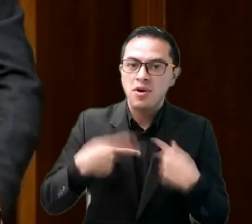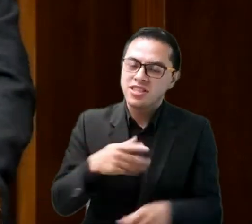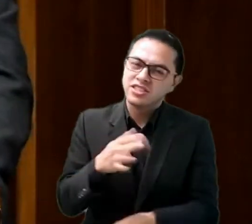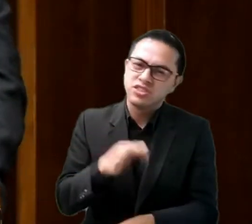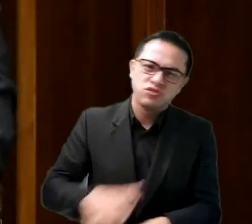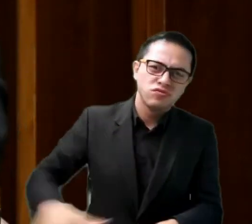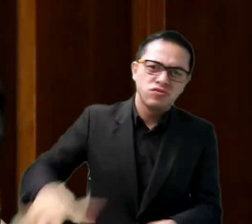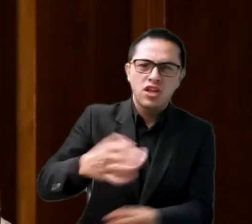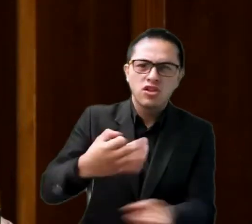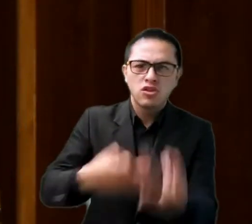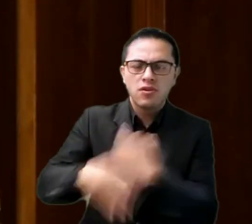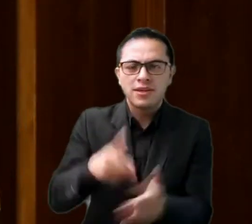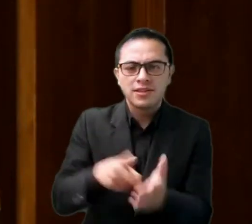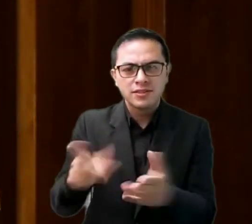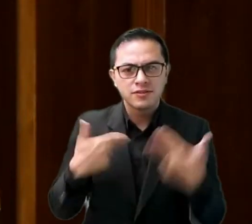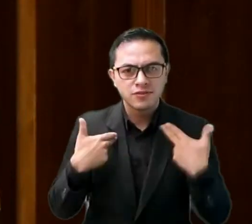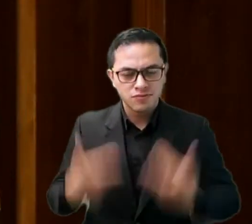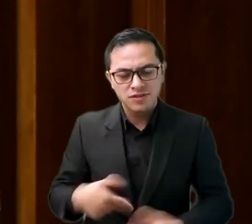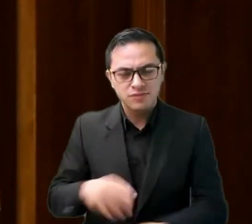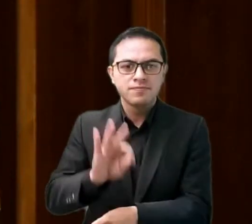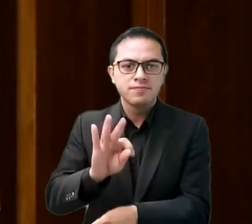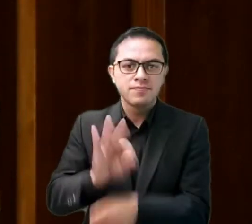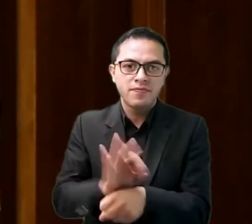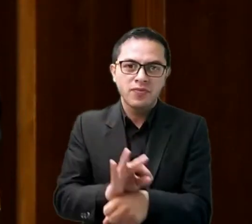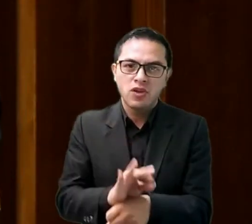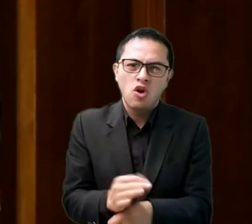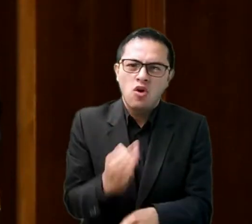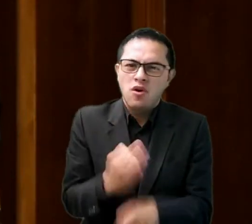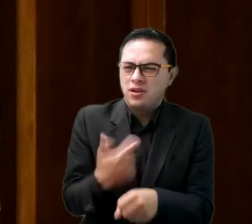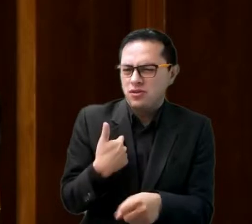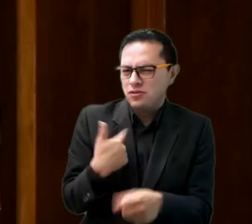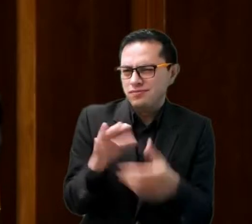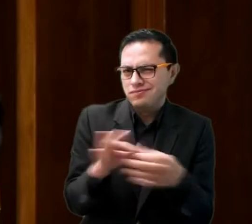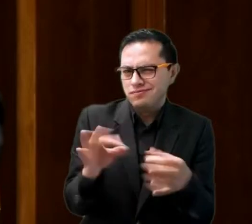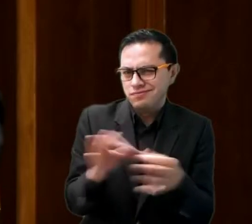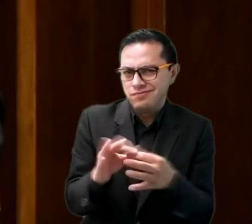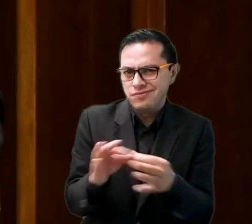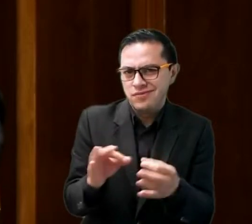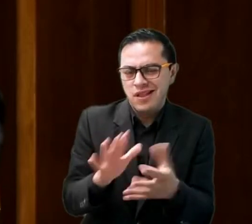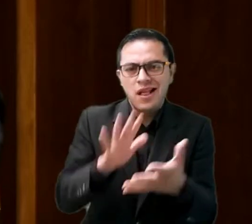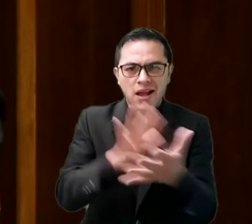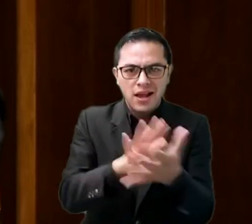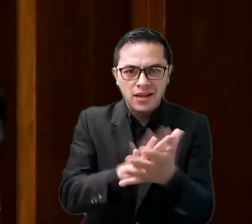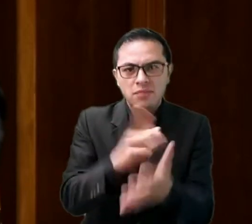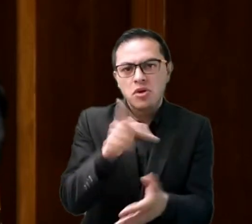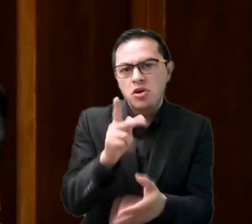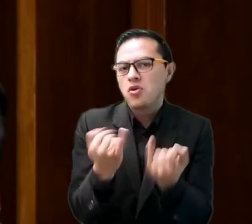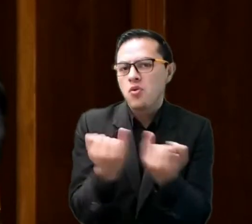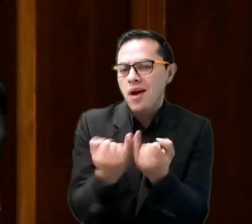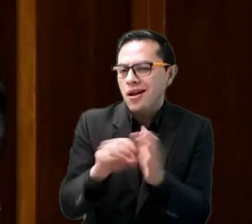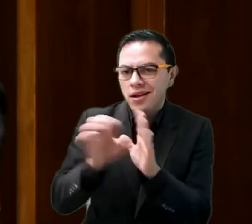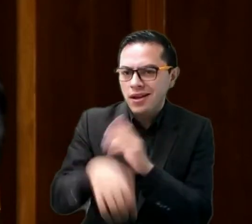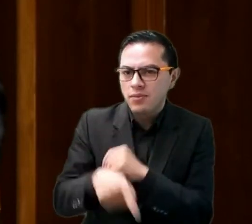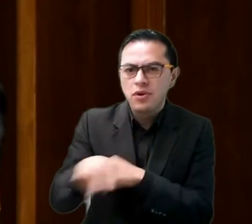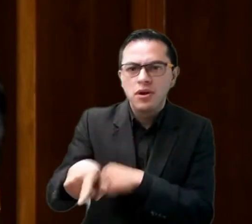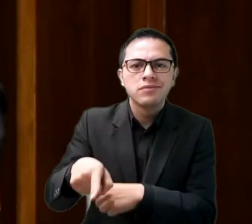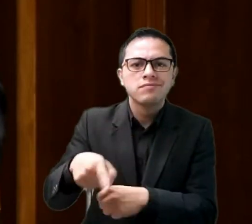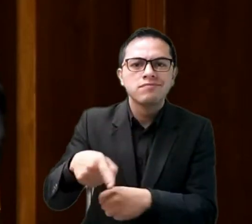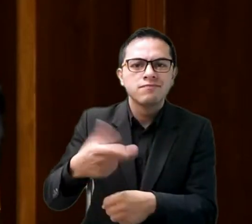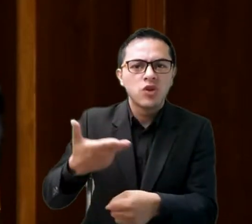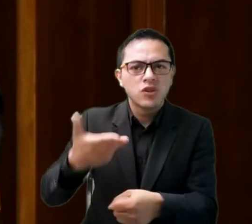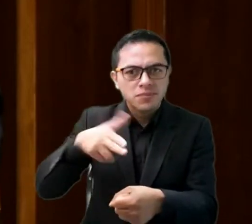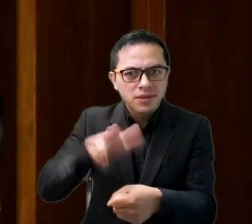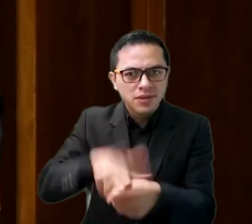el ejemplo de los penales, pero podemos tener también el ejemplo del servicio médico. O podemos tener el mismo